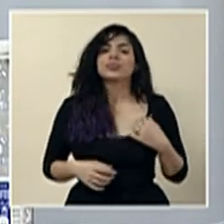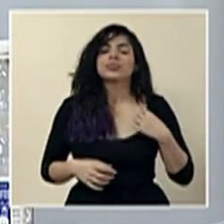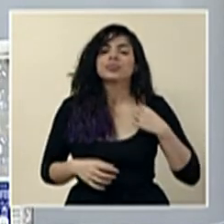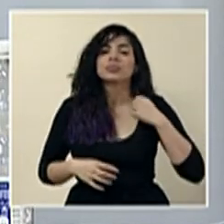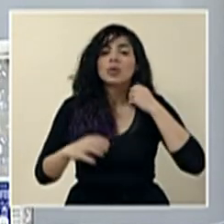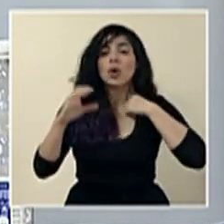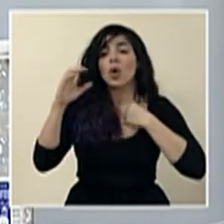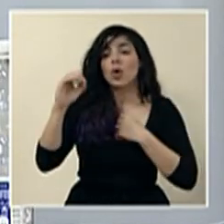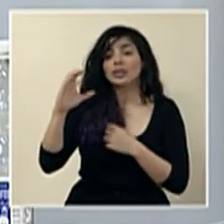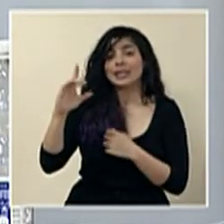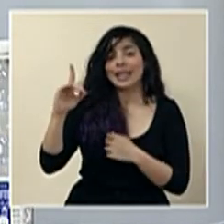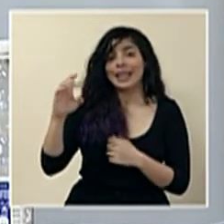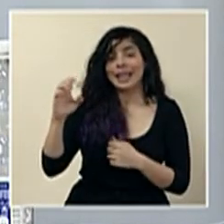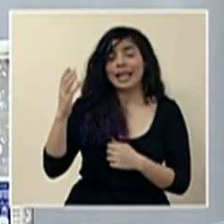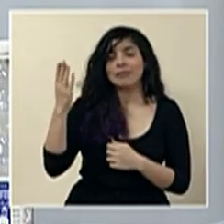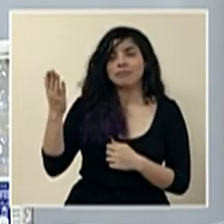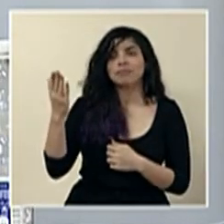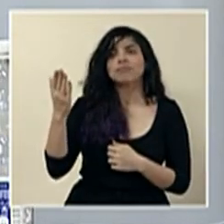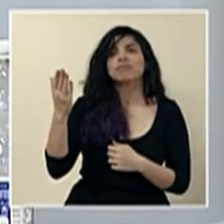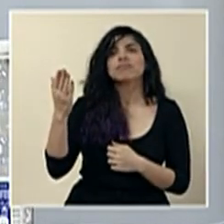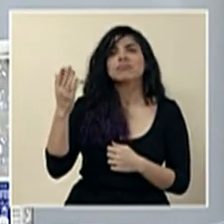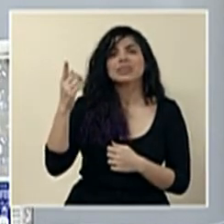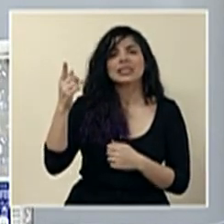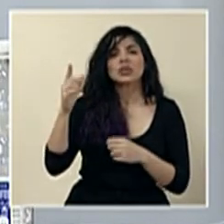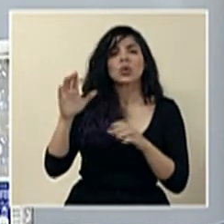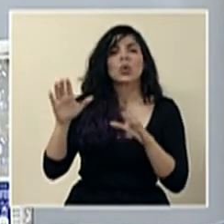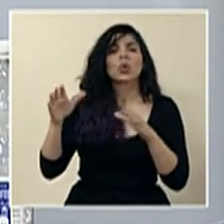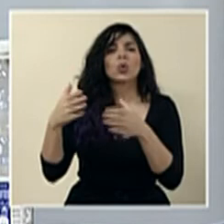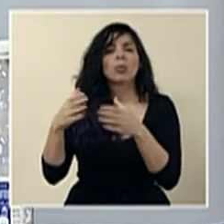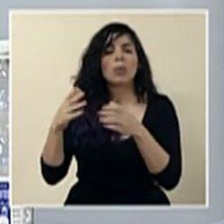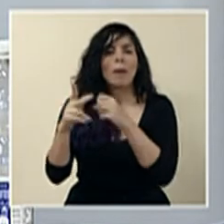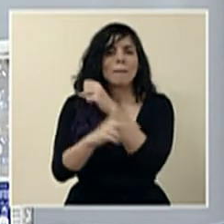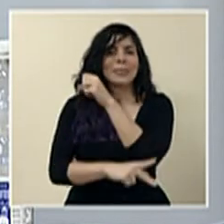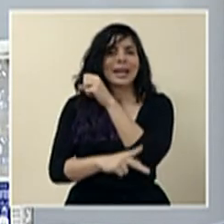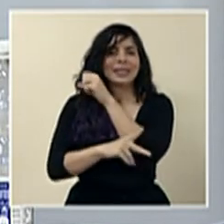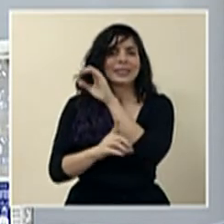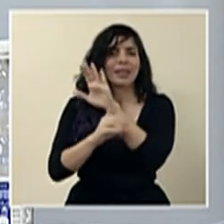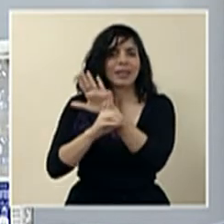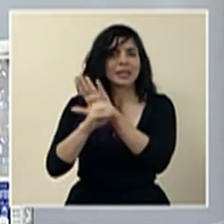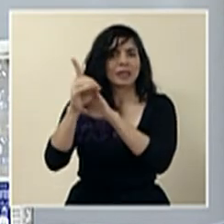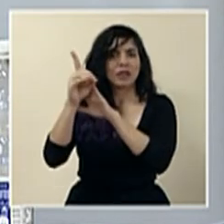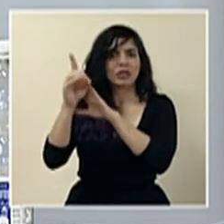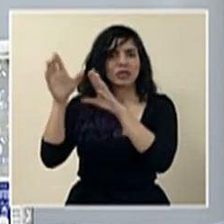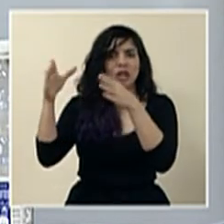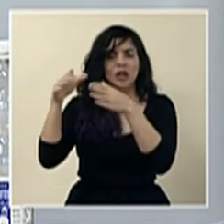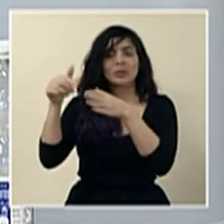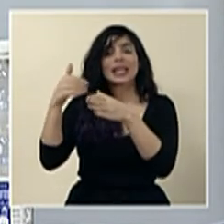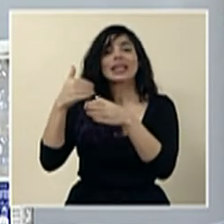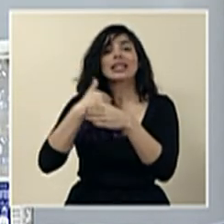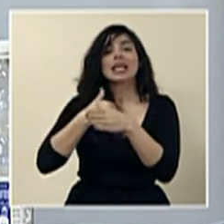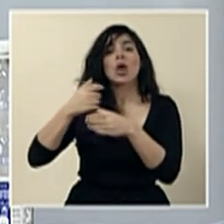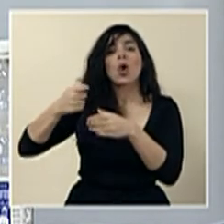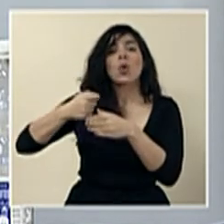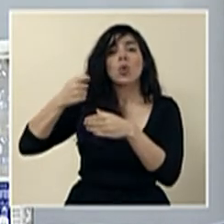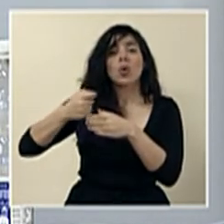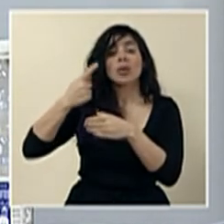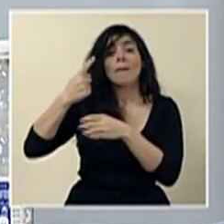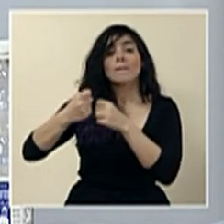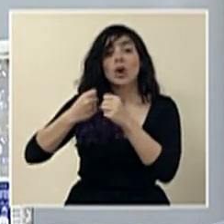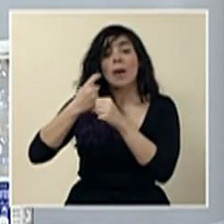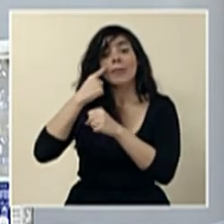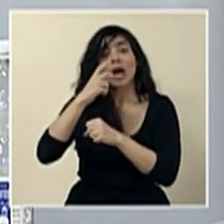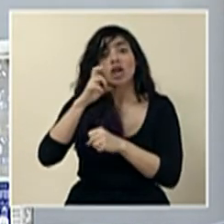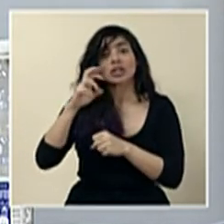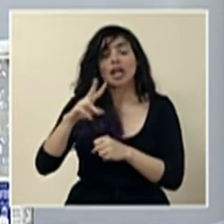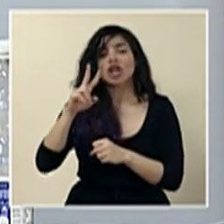La OCDE es un club de países desarrollados, tiene una cuota anual para Costa Rica de $2